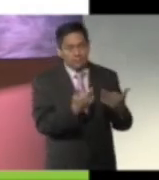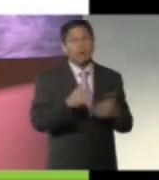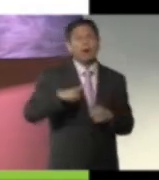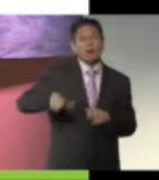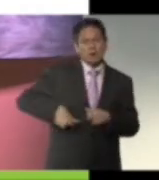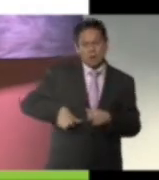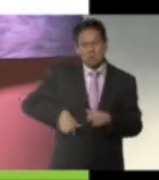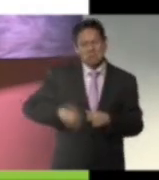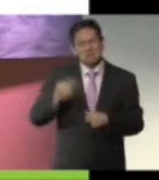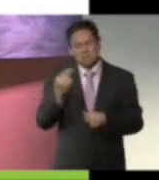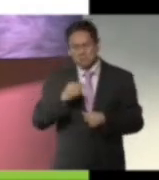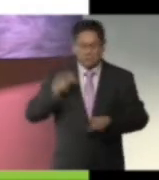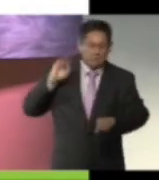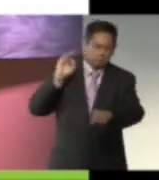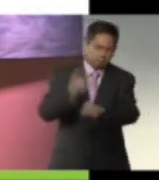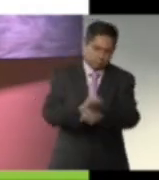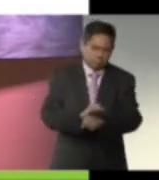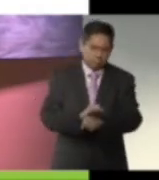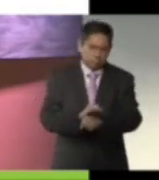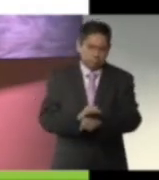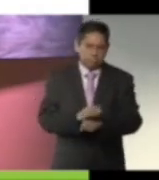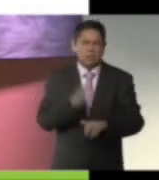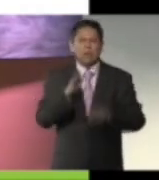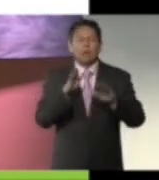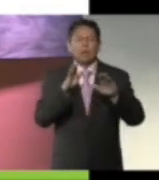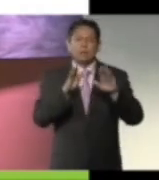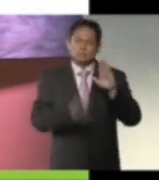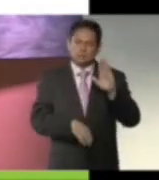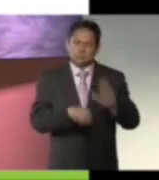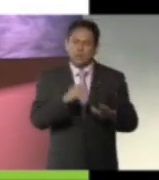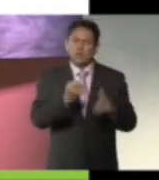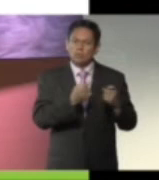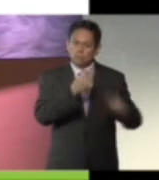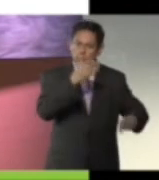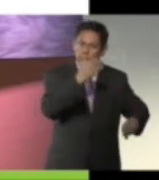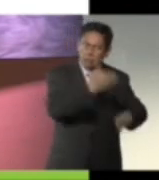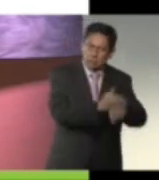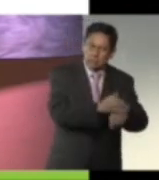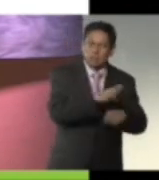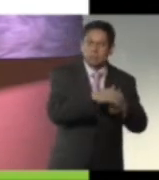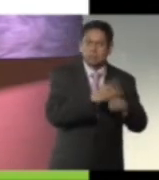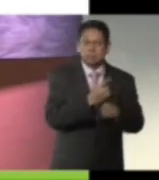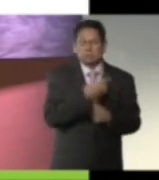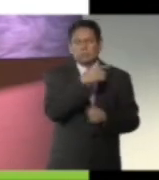los derechos humanos. Y entonces nos han castigado por omisión, y hay casos paradigmáticos por omitir